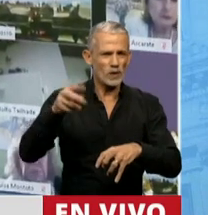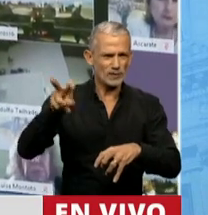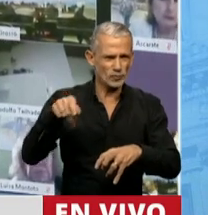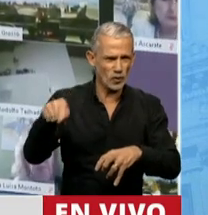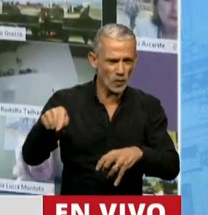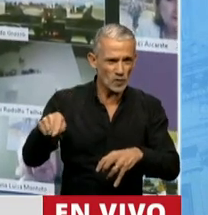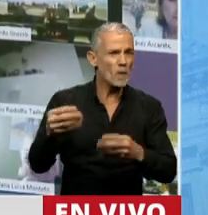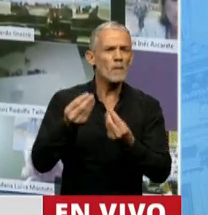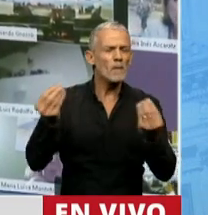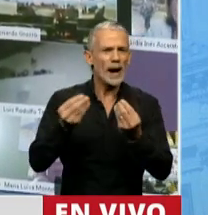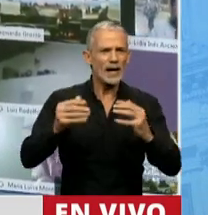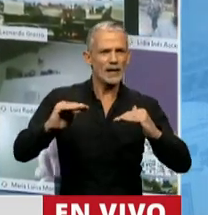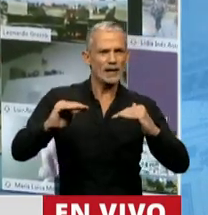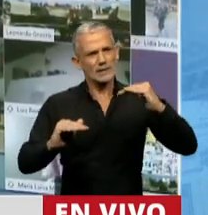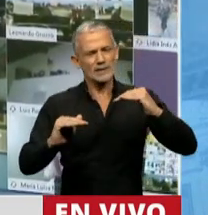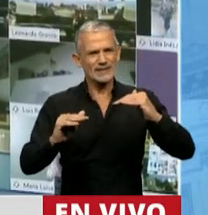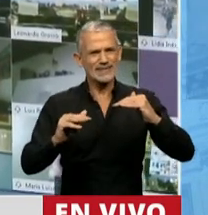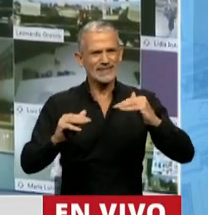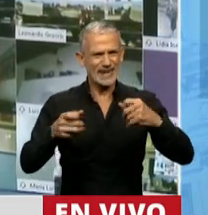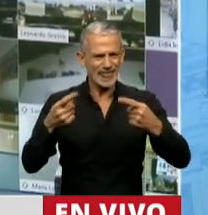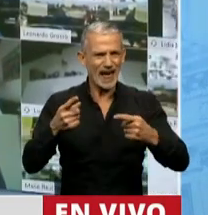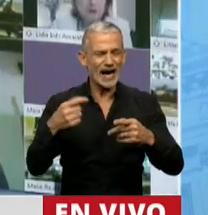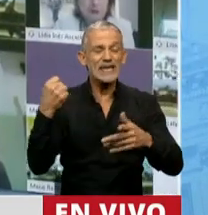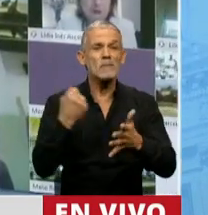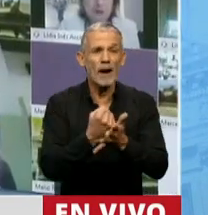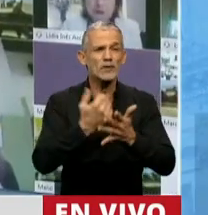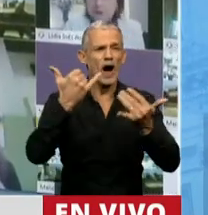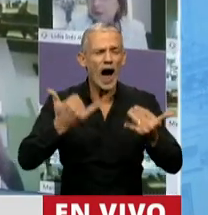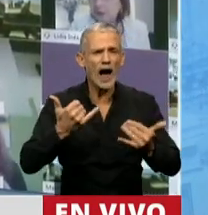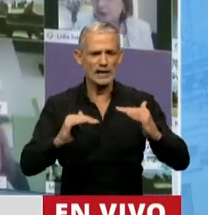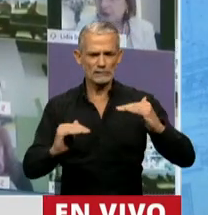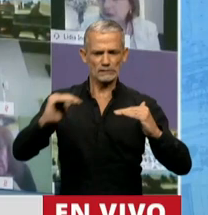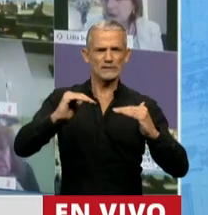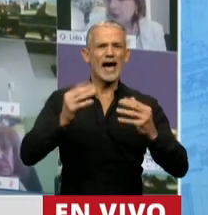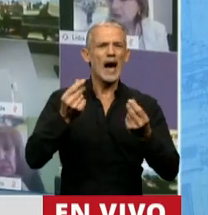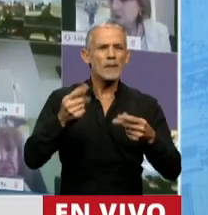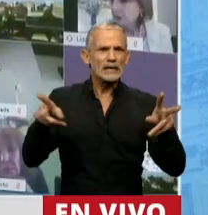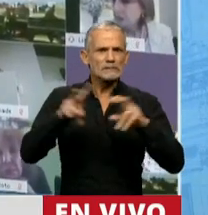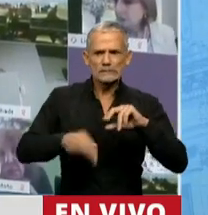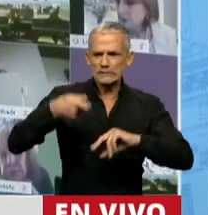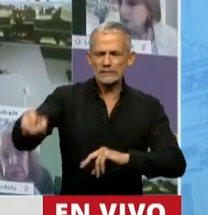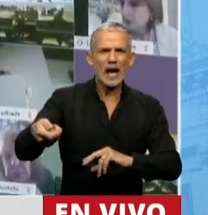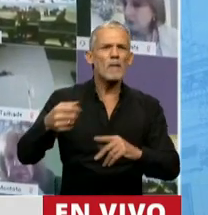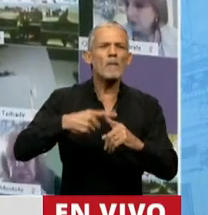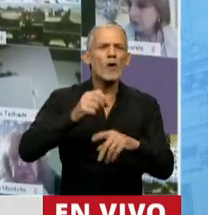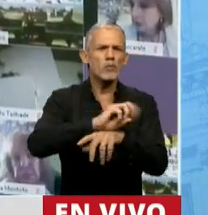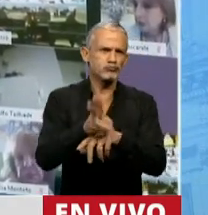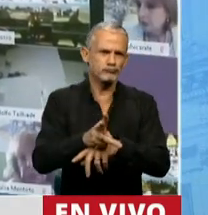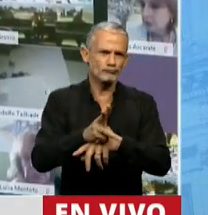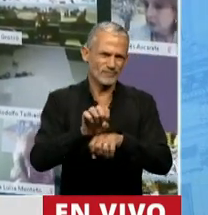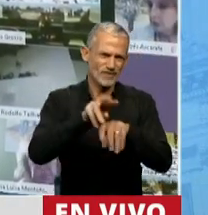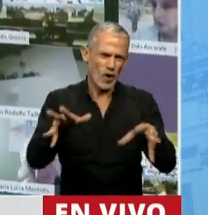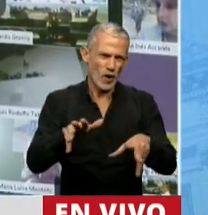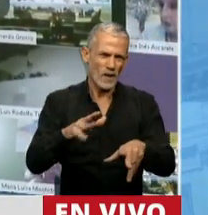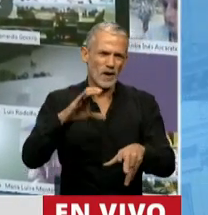Argentino con el fin de compensar el impacto eventual en los recursos previsionales ocasionados por la pandemia